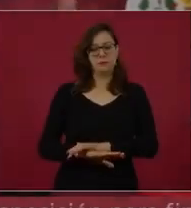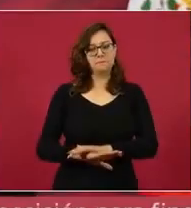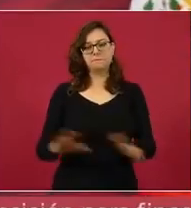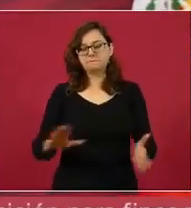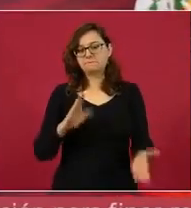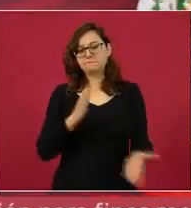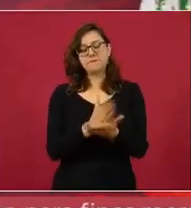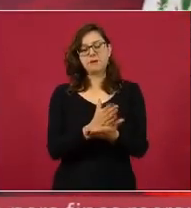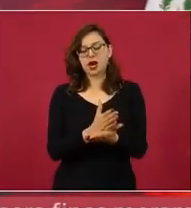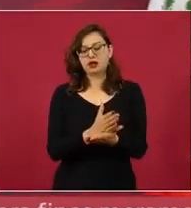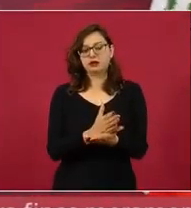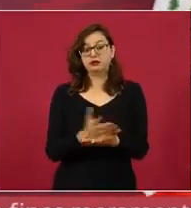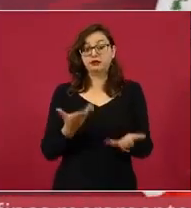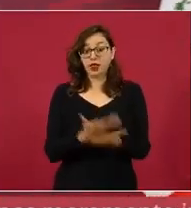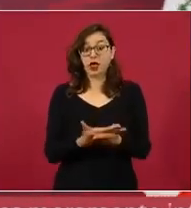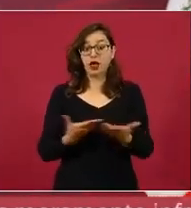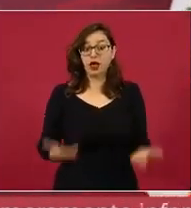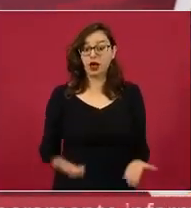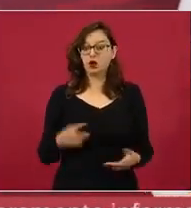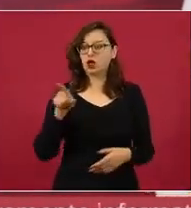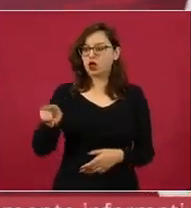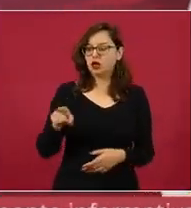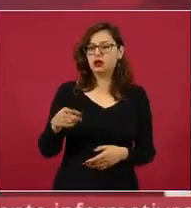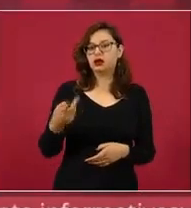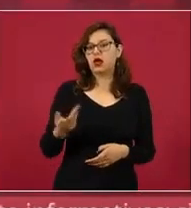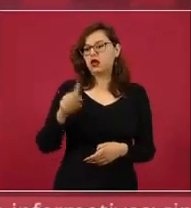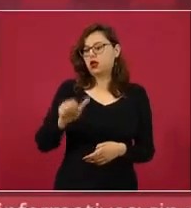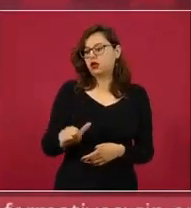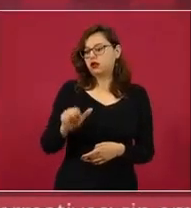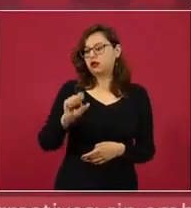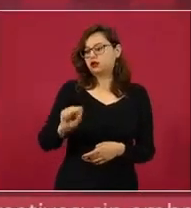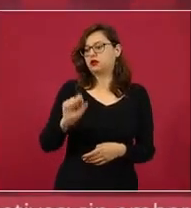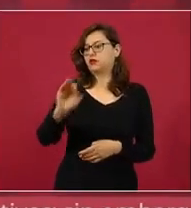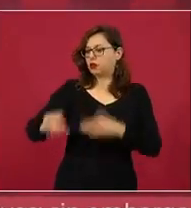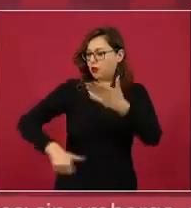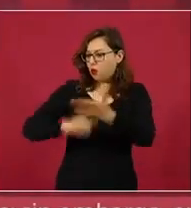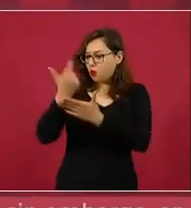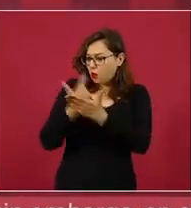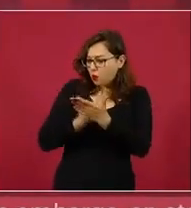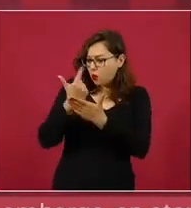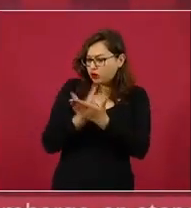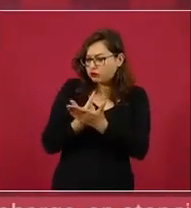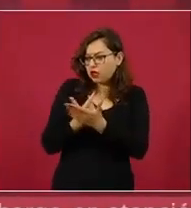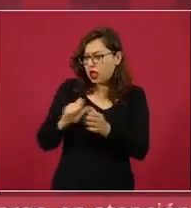que pues no hay ningún problema, solo es